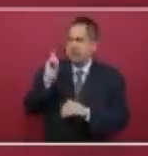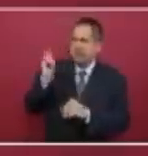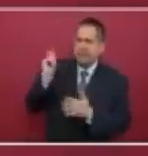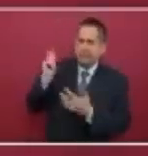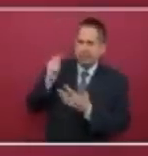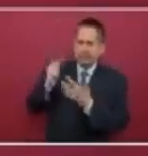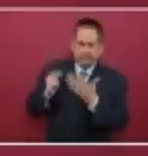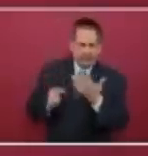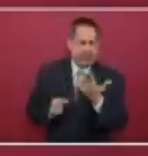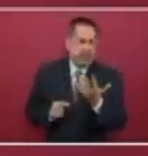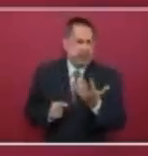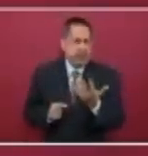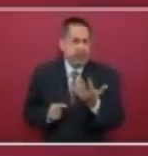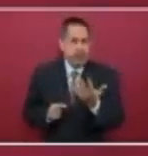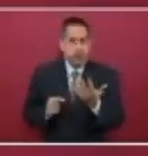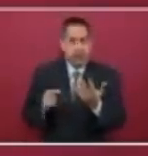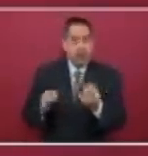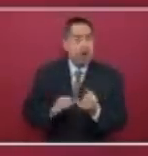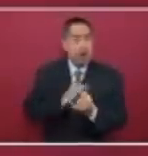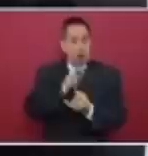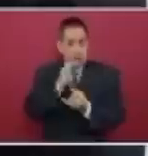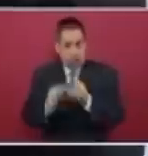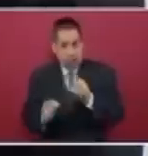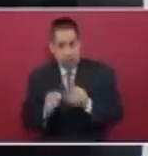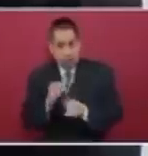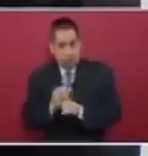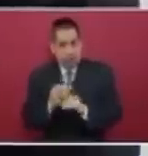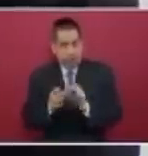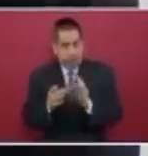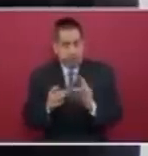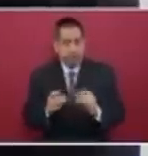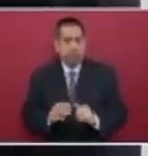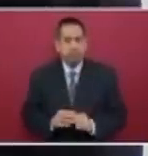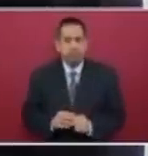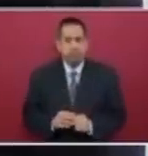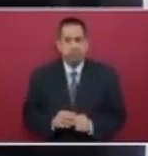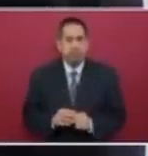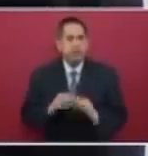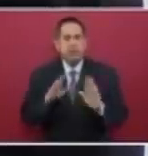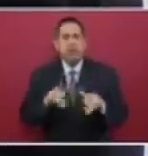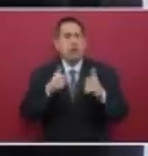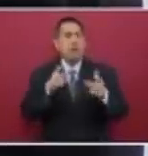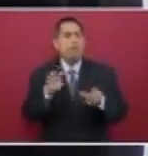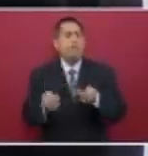y al final una consulta